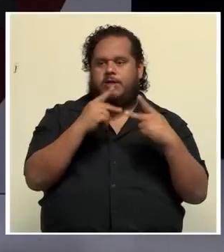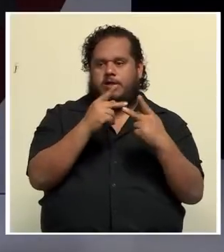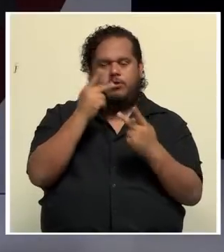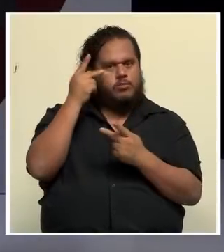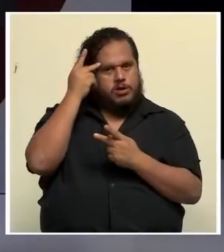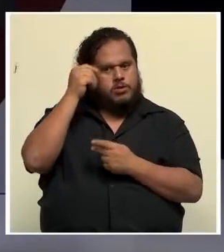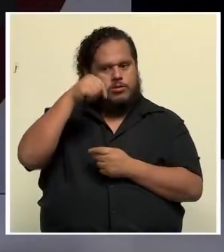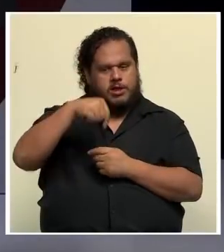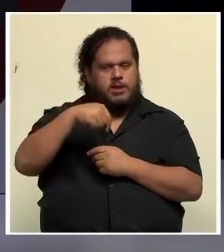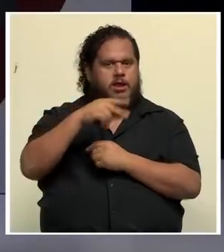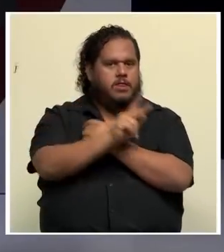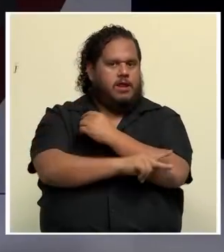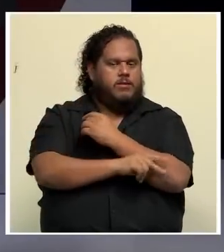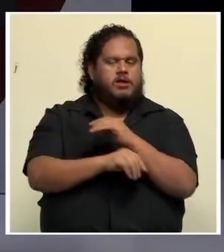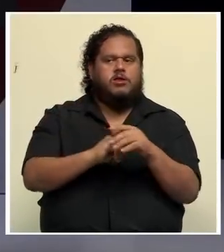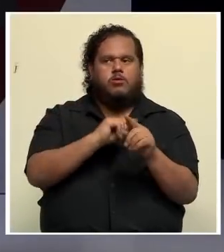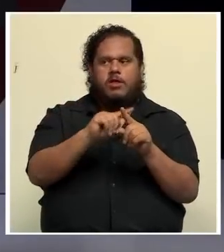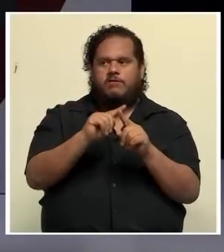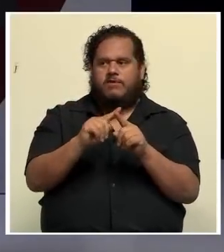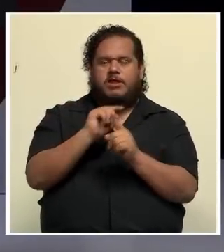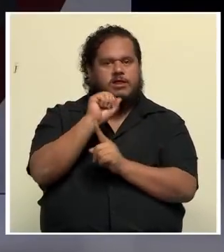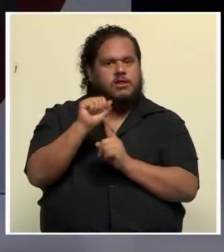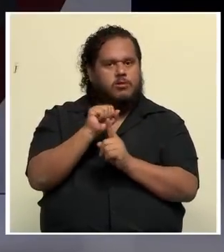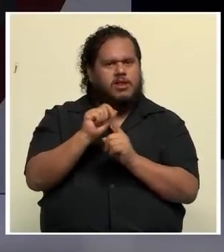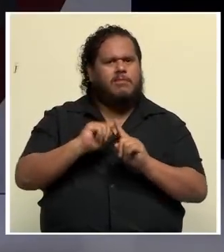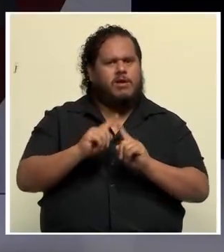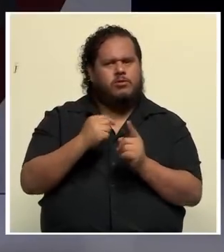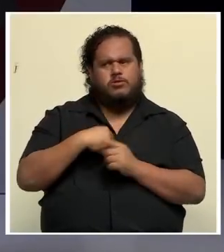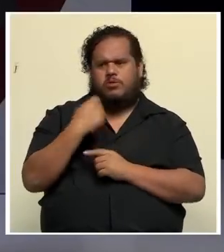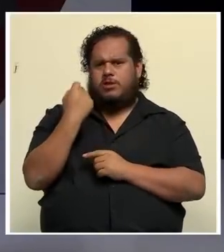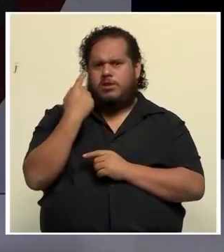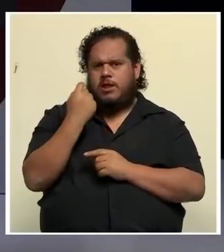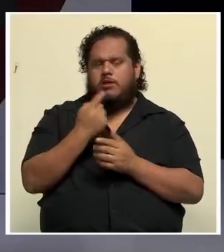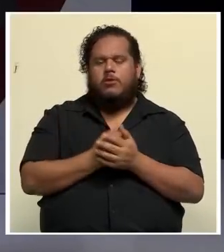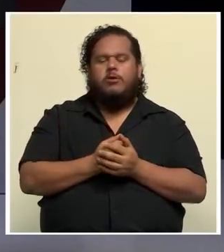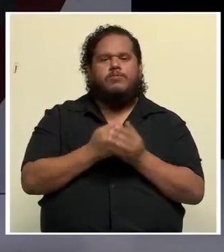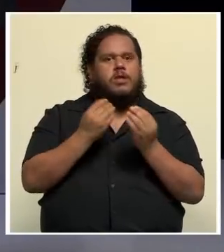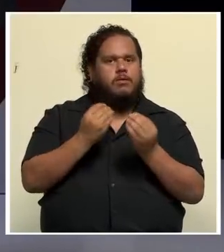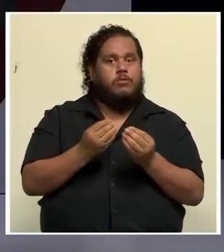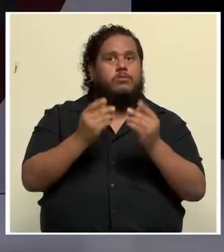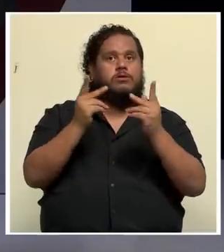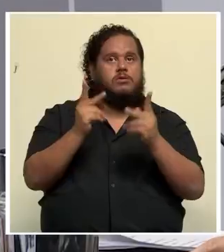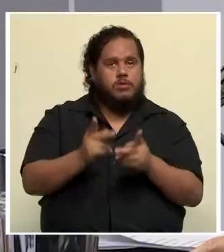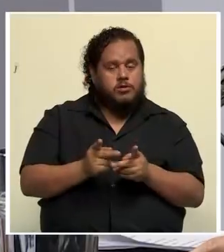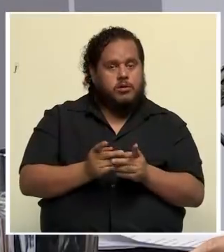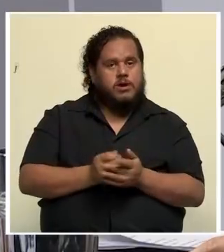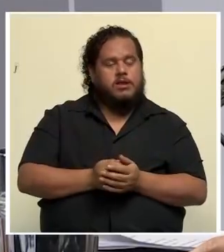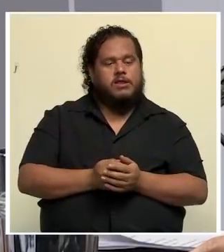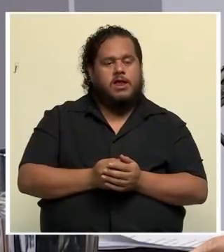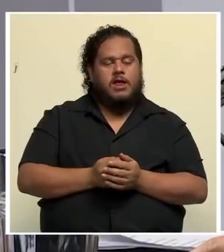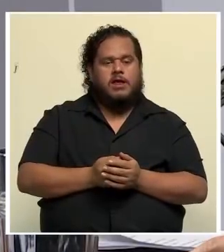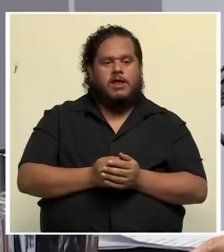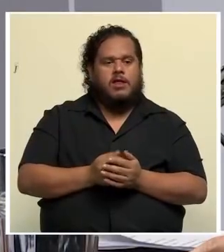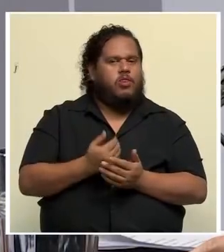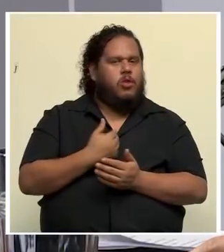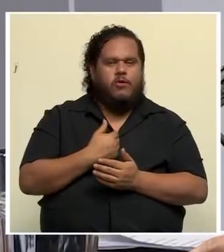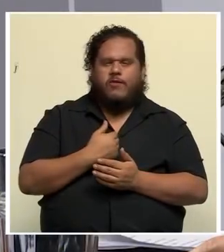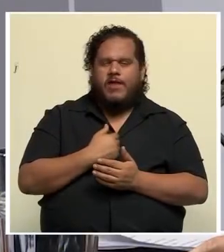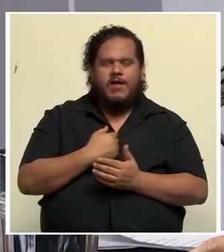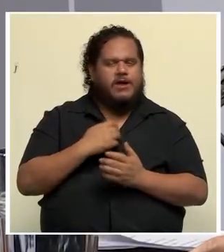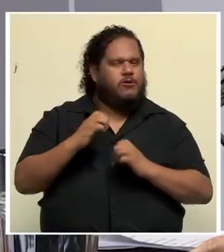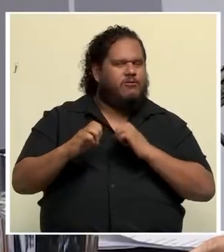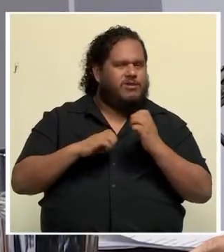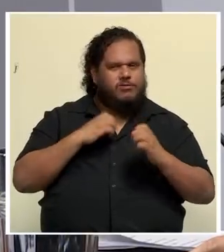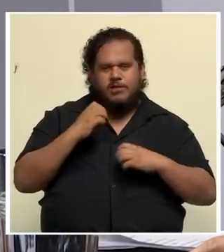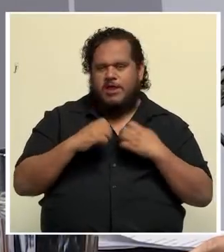nuestro país, sino a diferentes circunstancias, pero entiendo que muchas personas estén sin entusiasmo, que